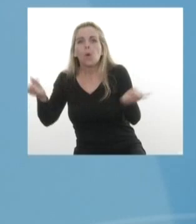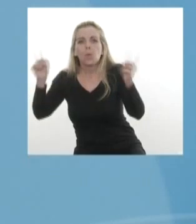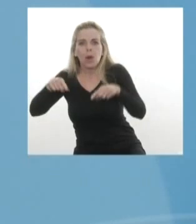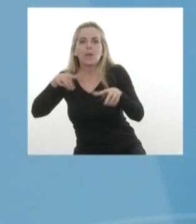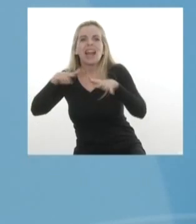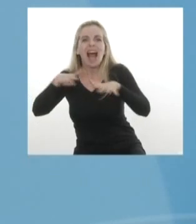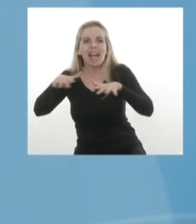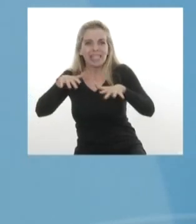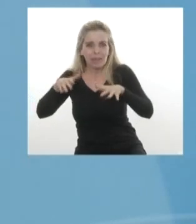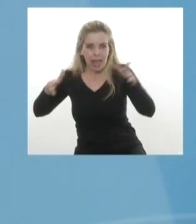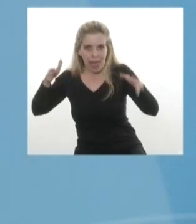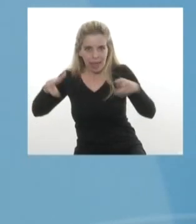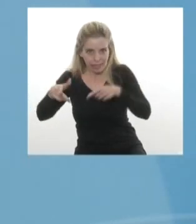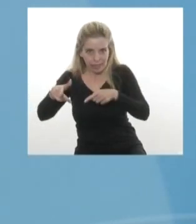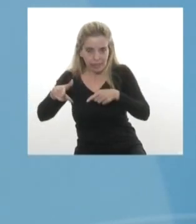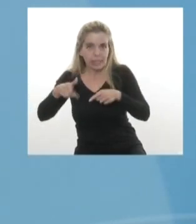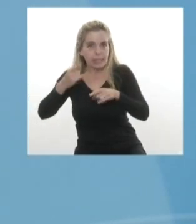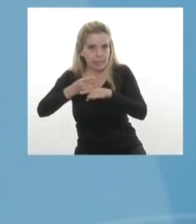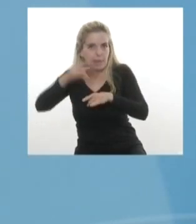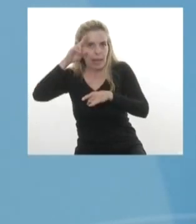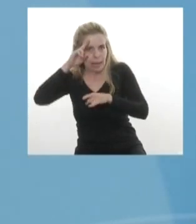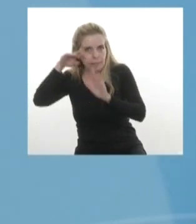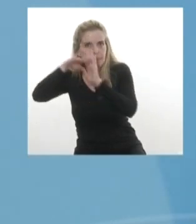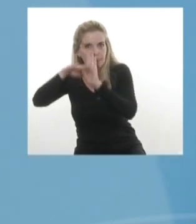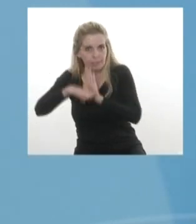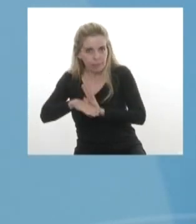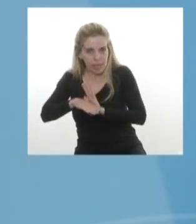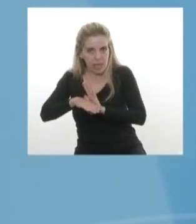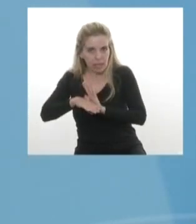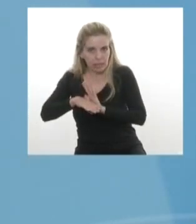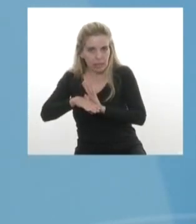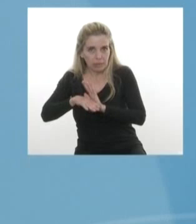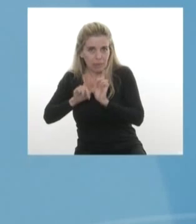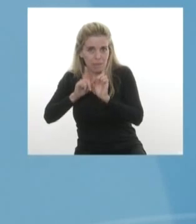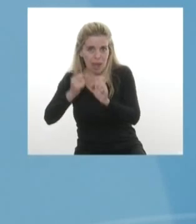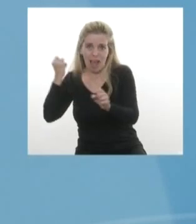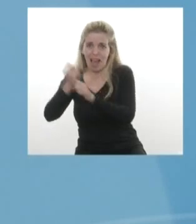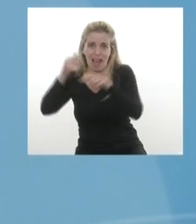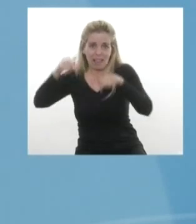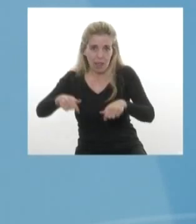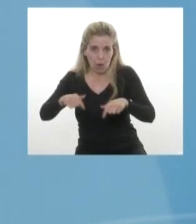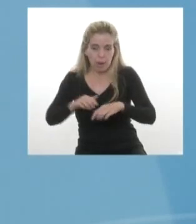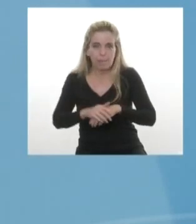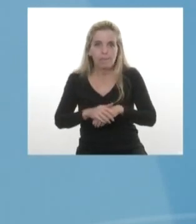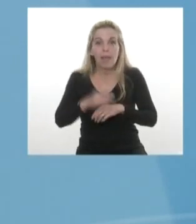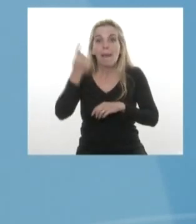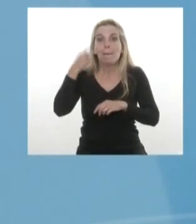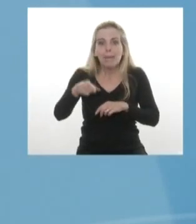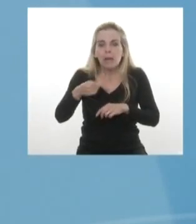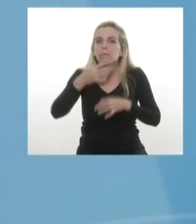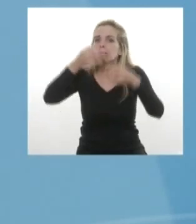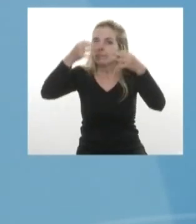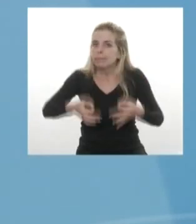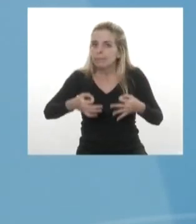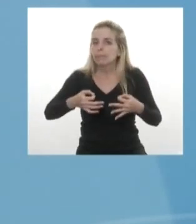actividades en el marco de las medidas vigentes que tenemos hasta hoy. Pero con la firme decisión